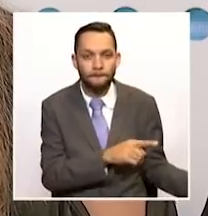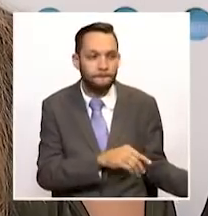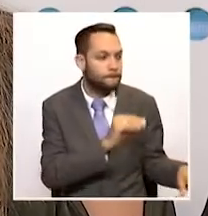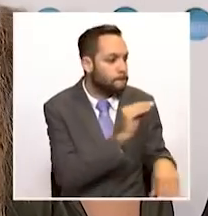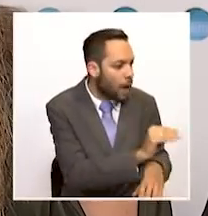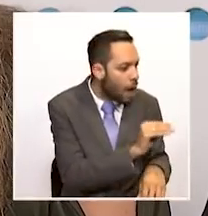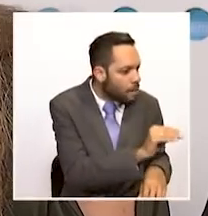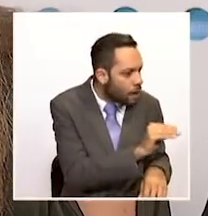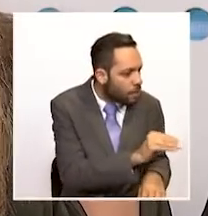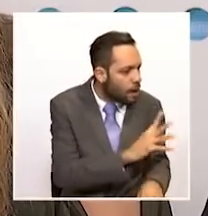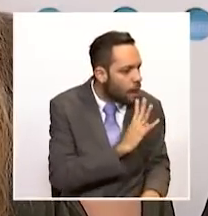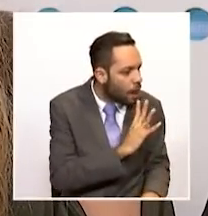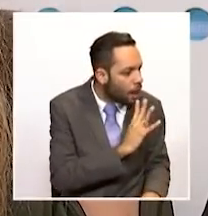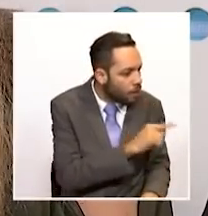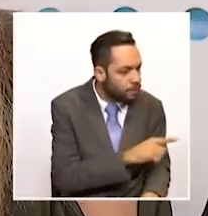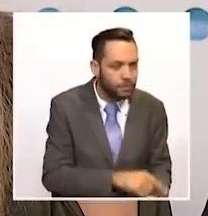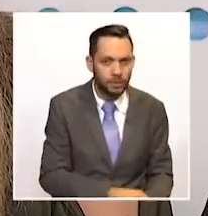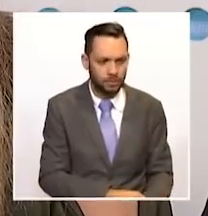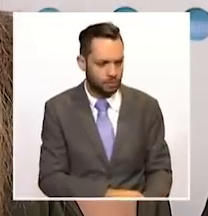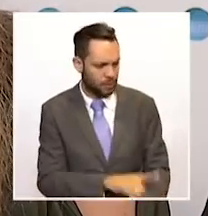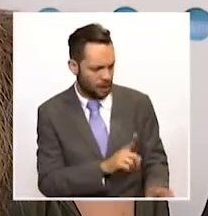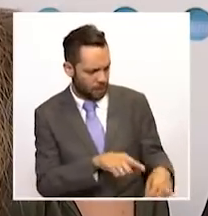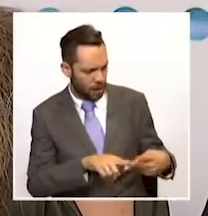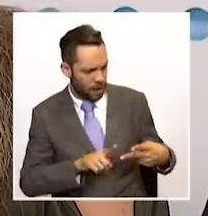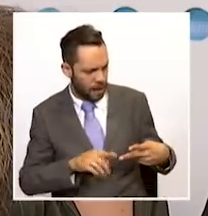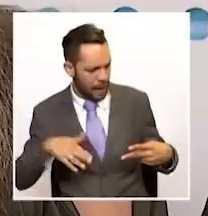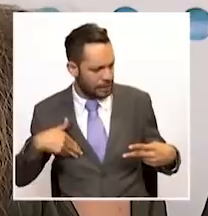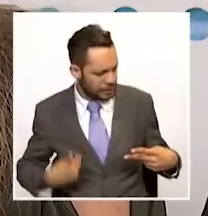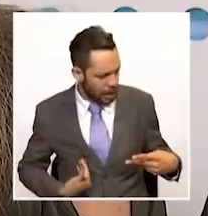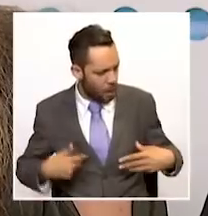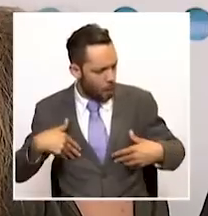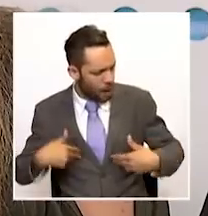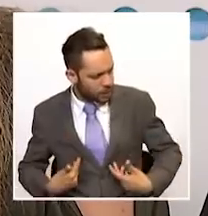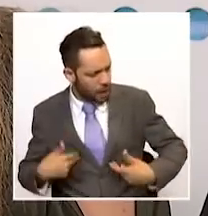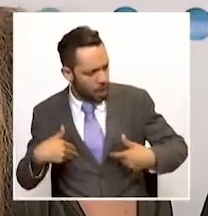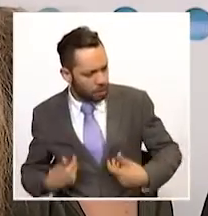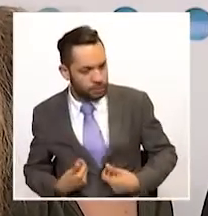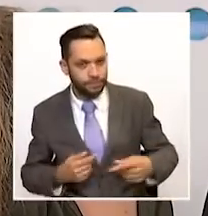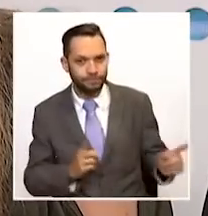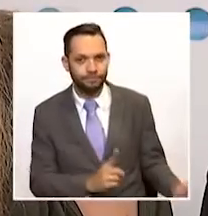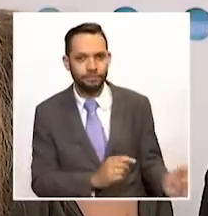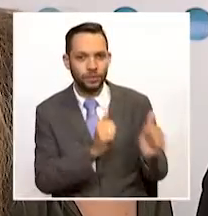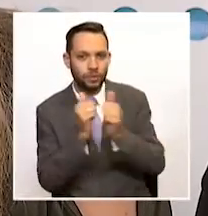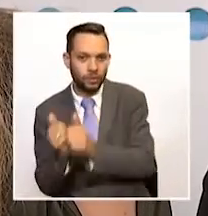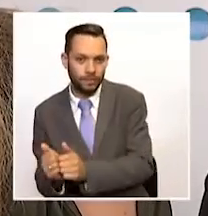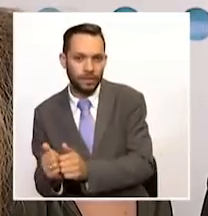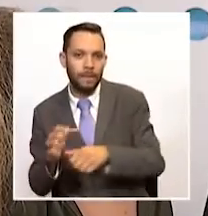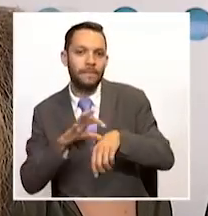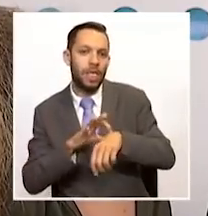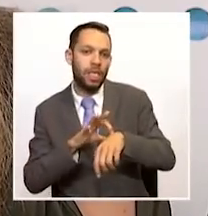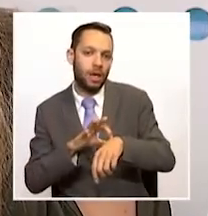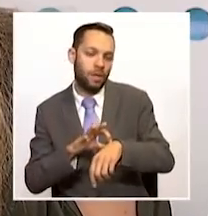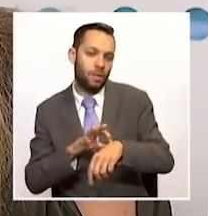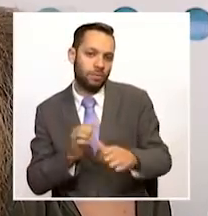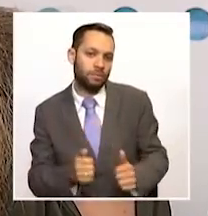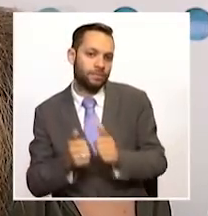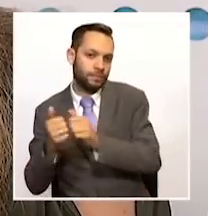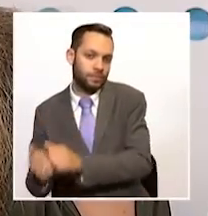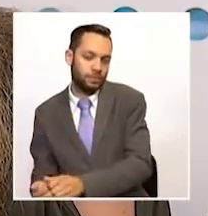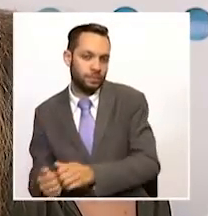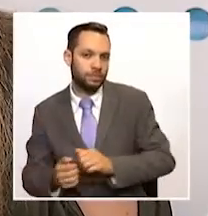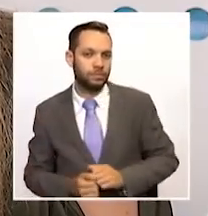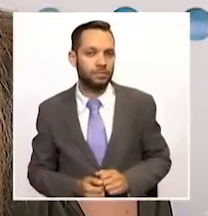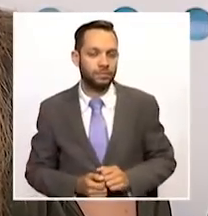nada se cansaba demasiado ya cuando leyeron del médico la mandaron as